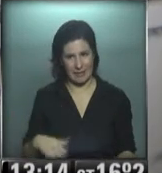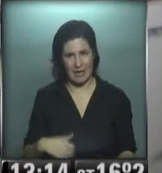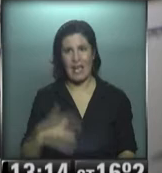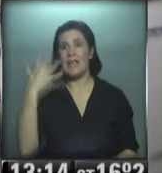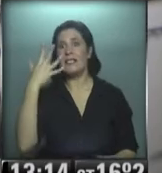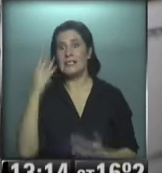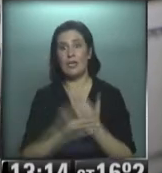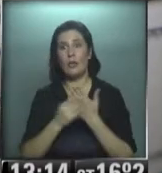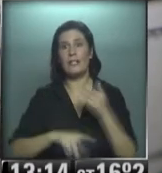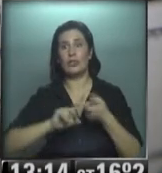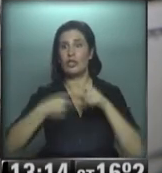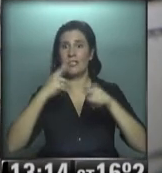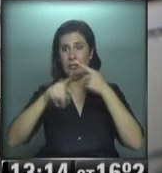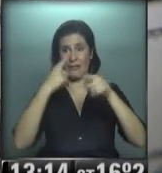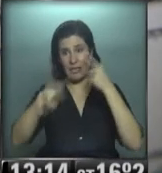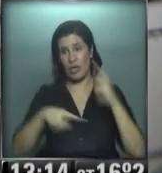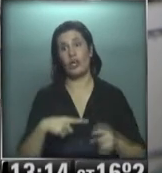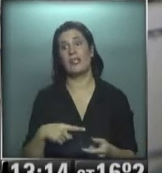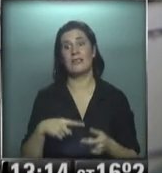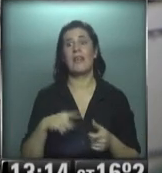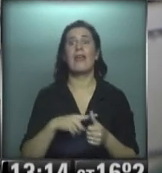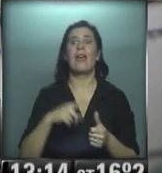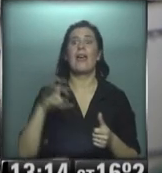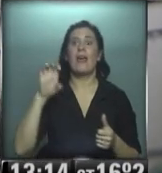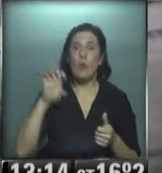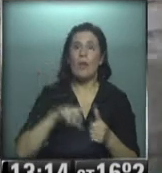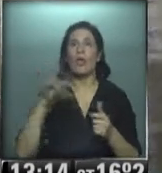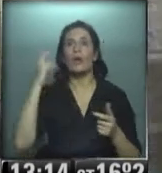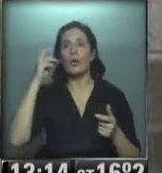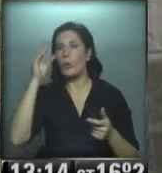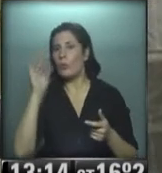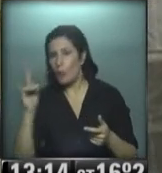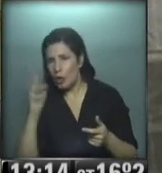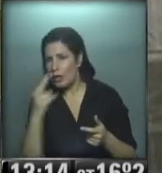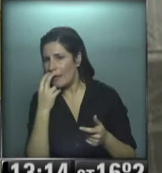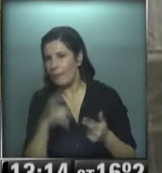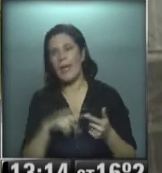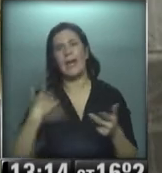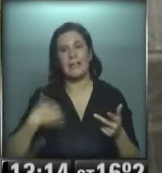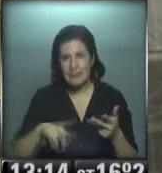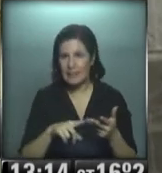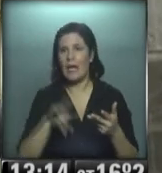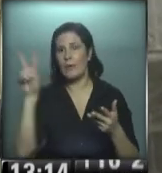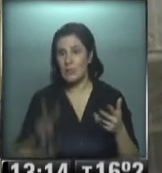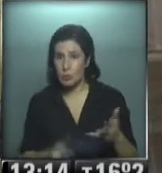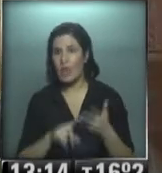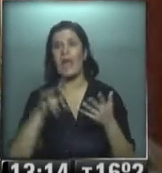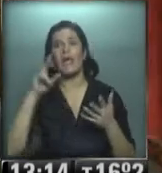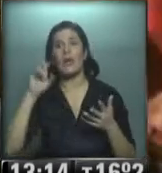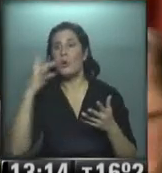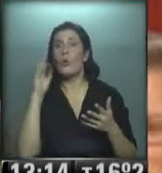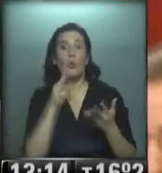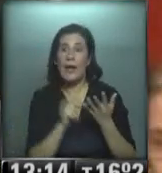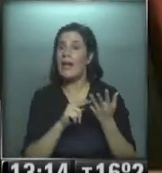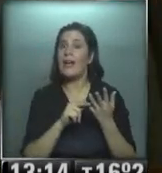ante la onu el de ecuador bolivia argentina venezuela y cuba plantearon que el caso argentino contra los fondos buitres